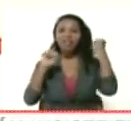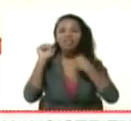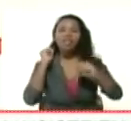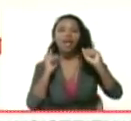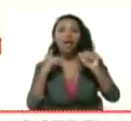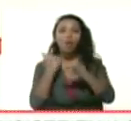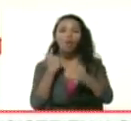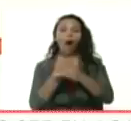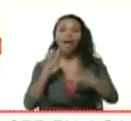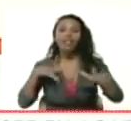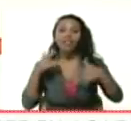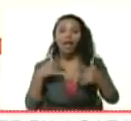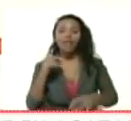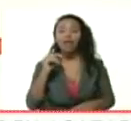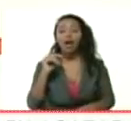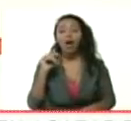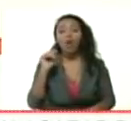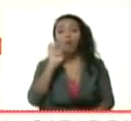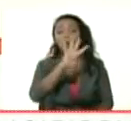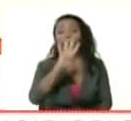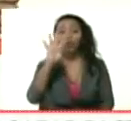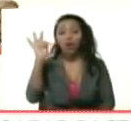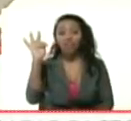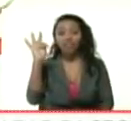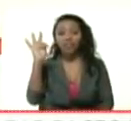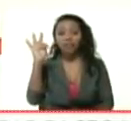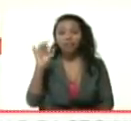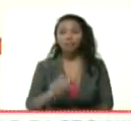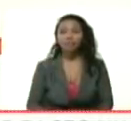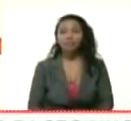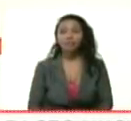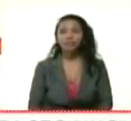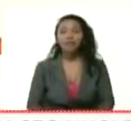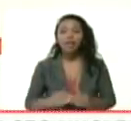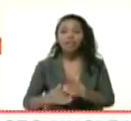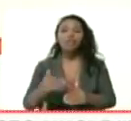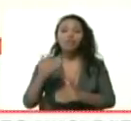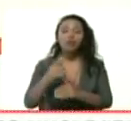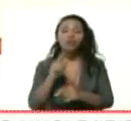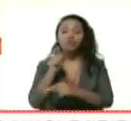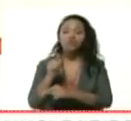rebelde, las actividades del 4F comienzan. 4F